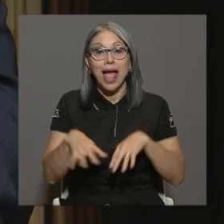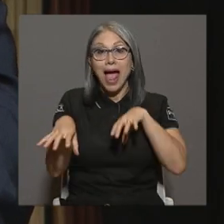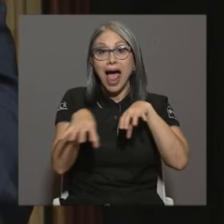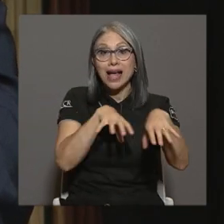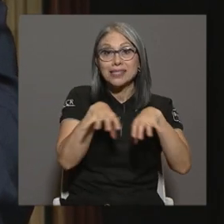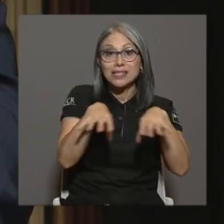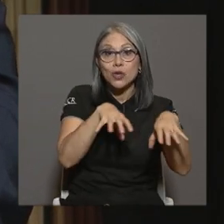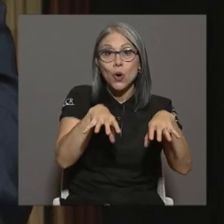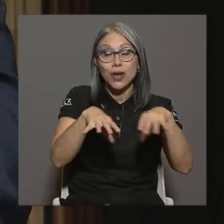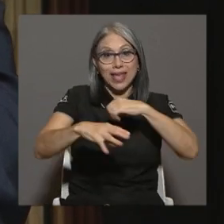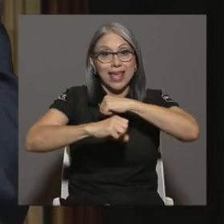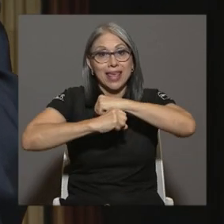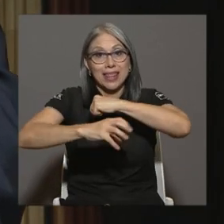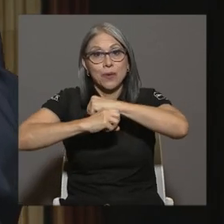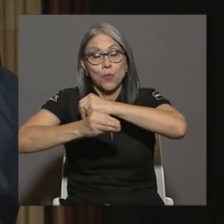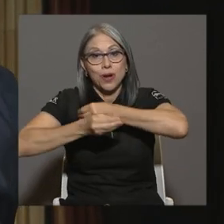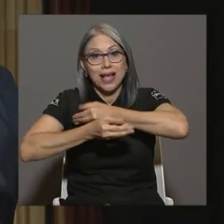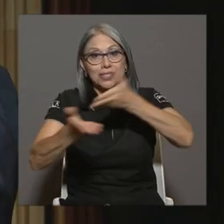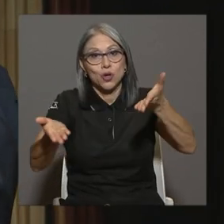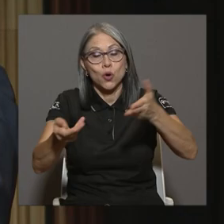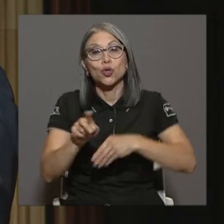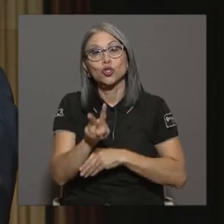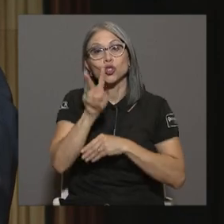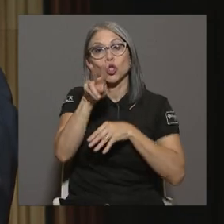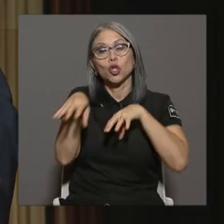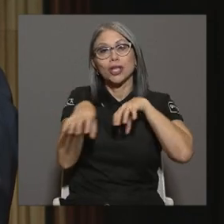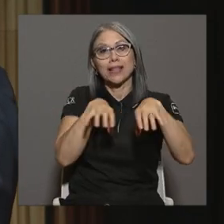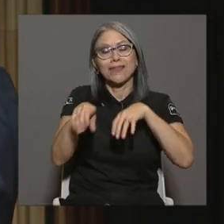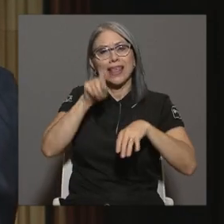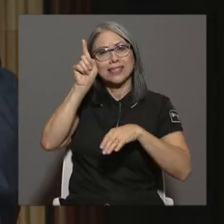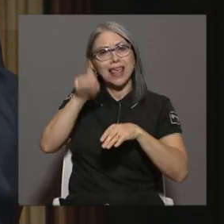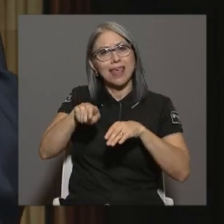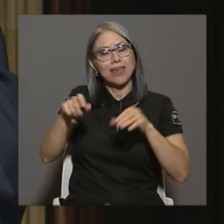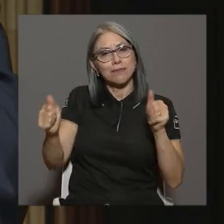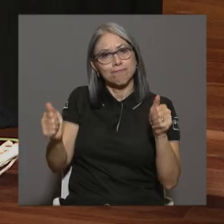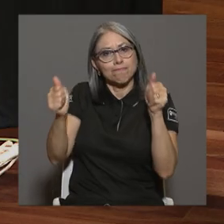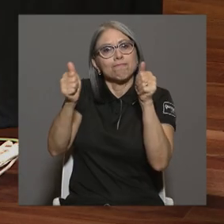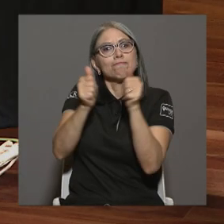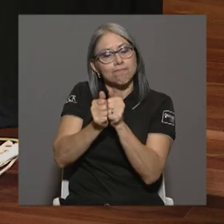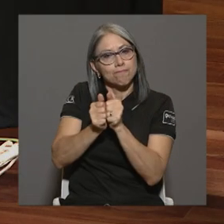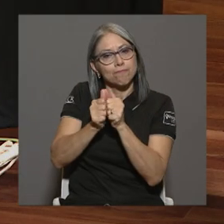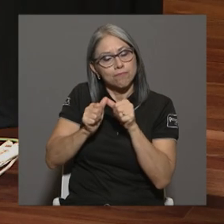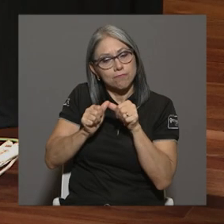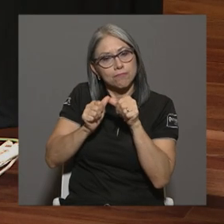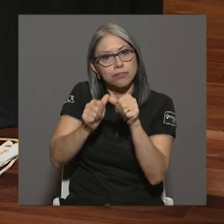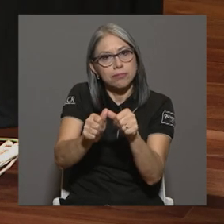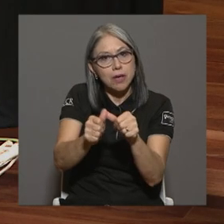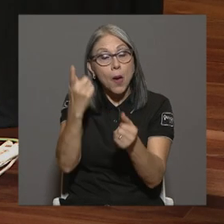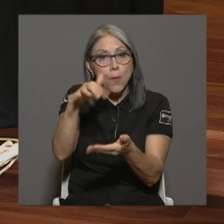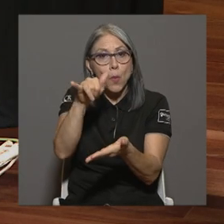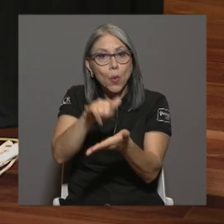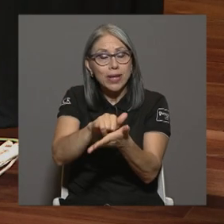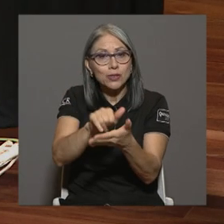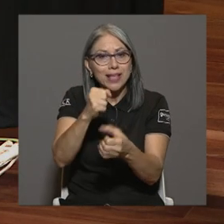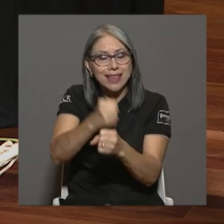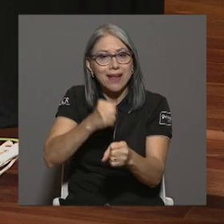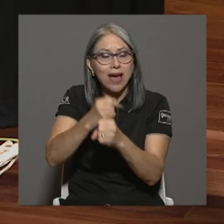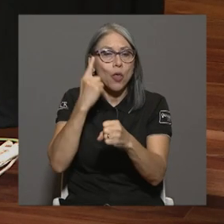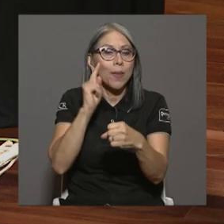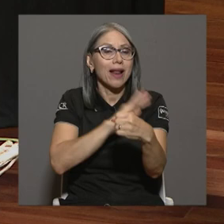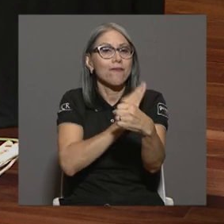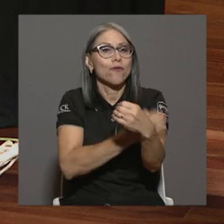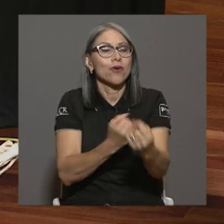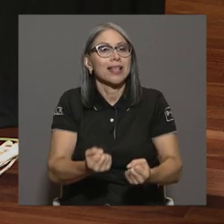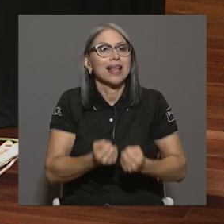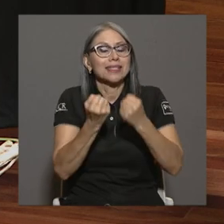la divulgación son dos actividades que deben avanzar de la mano, por lo cual se ha trabajado en fortalecer la creación de